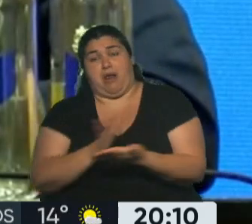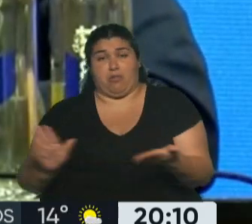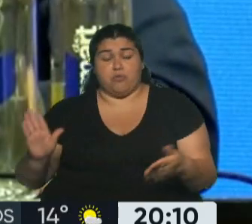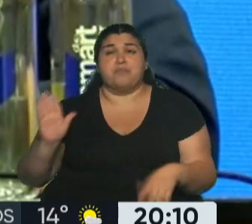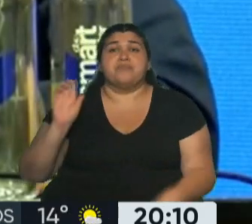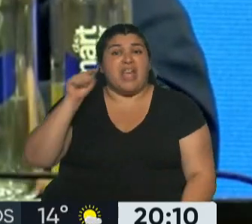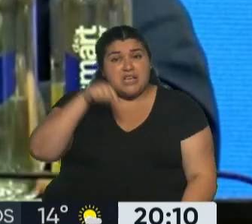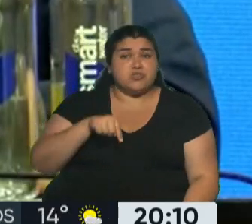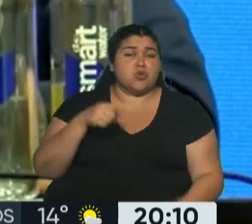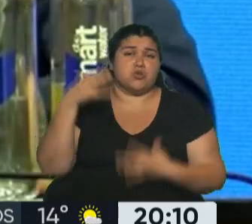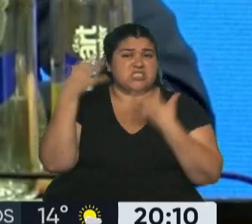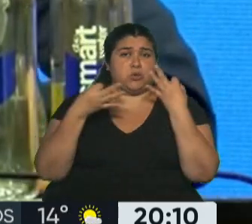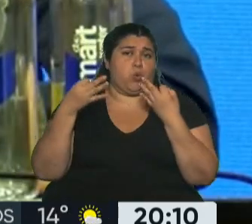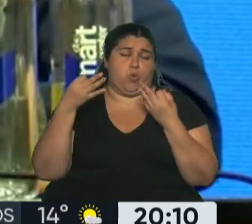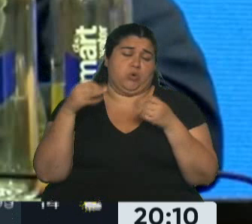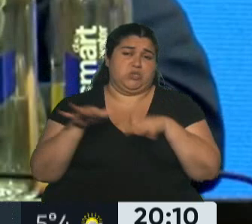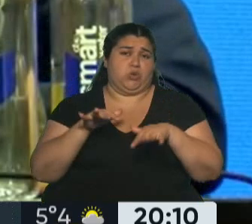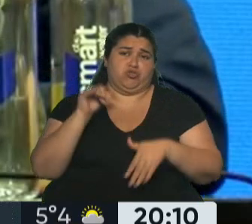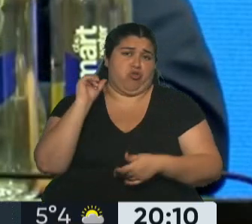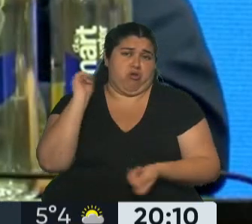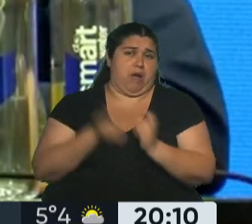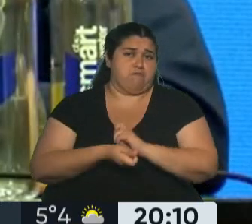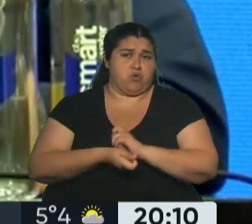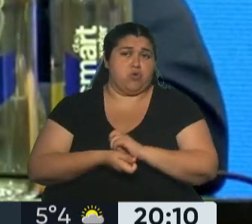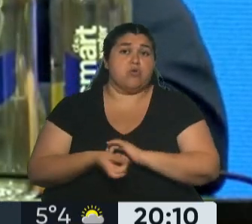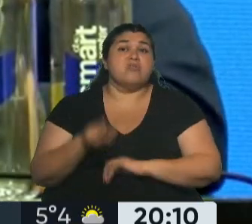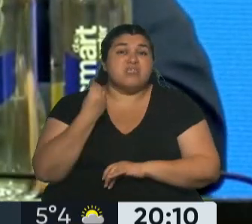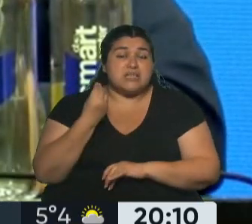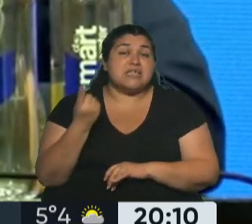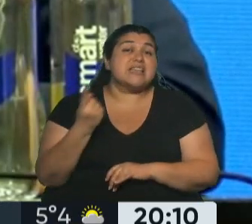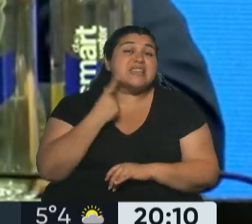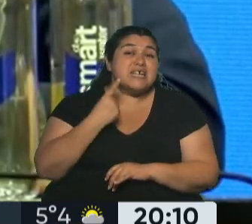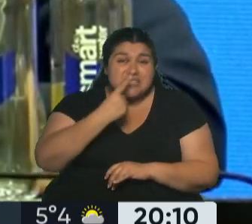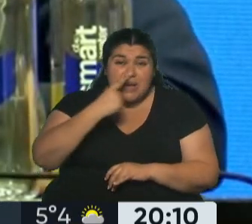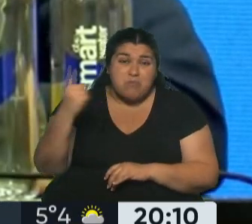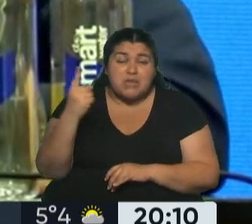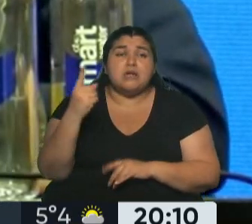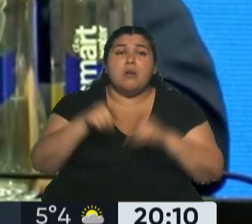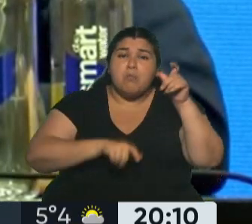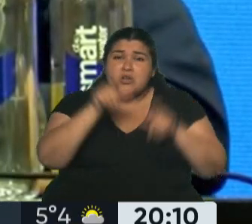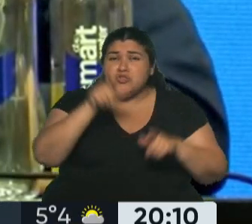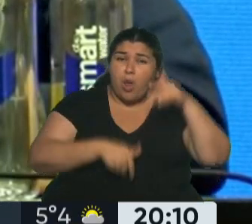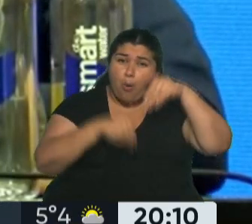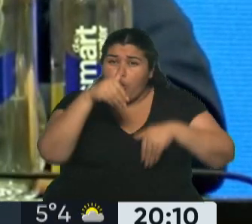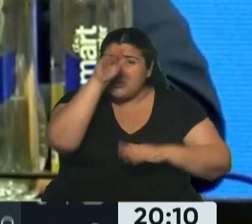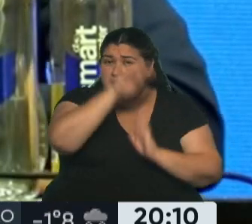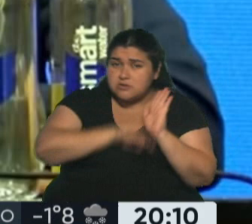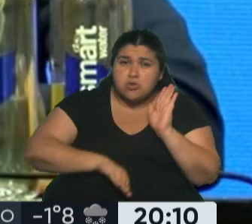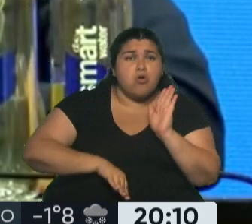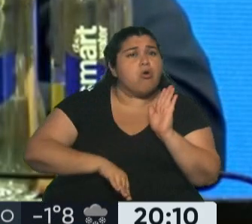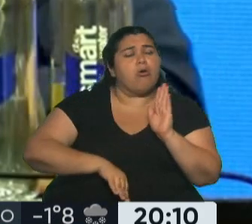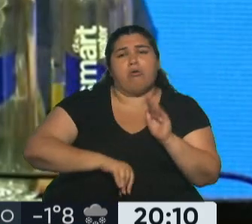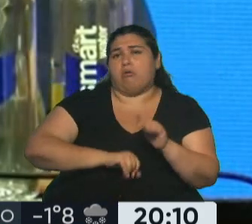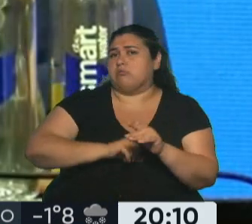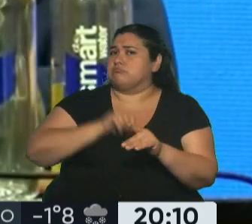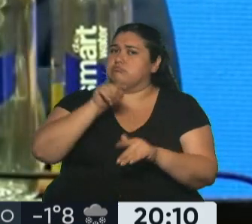cuadro de situación de las últimas horas que tiene que ver con que esas 13,000 urnas 13,000 votantes que están en esas urnas esas urnas vayan